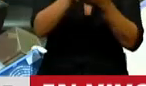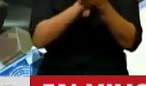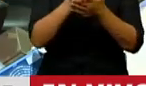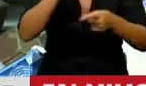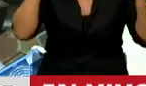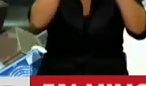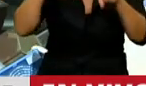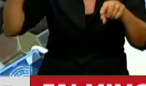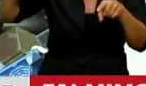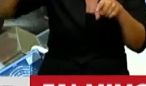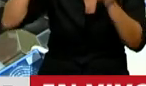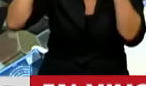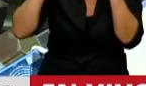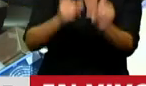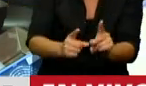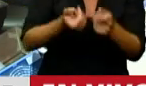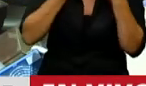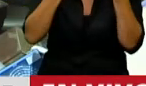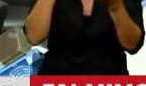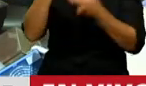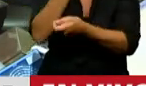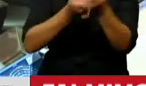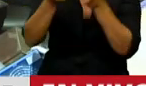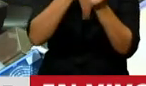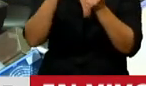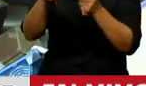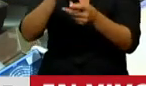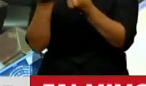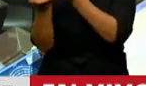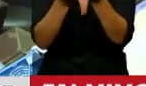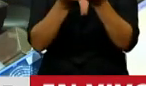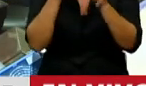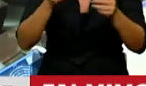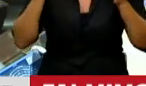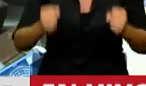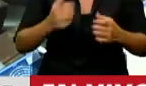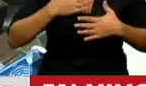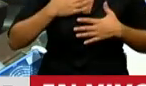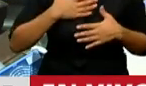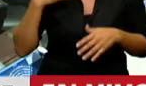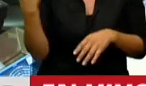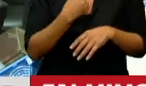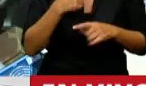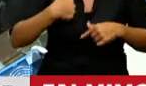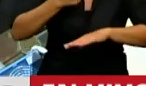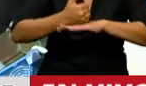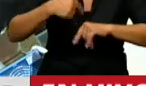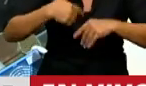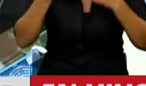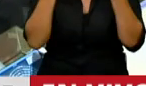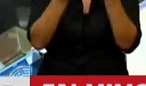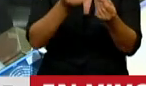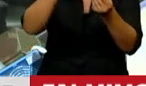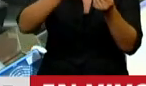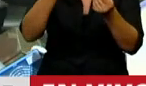que siempre nos llevó a la trampa del juego financiero. Esa es nuestra posición y desde este lugar voy a acompañar,